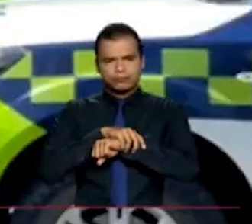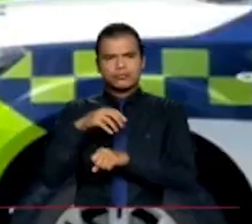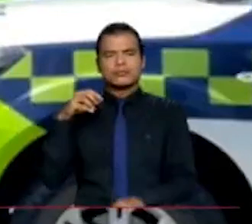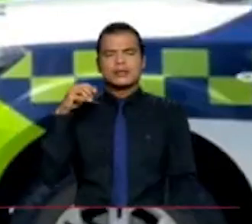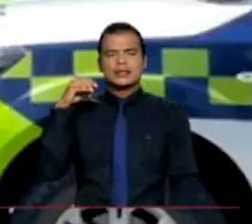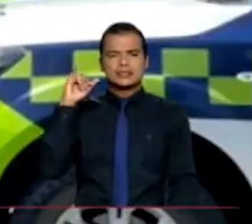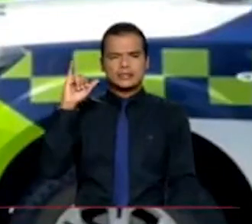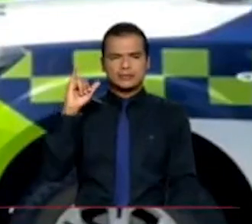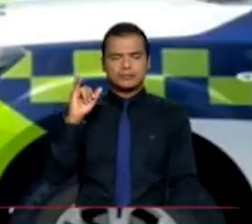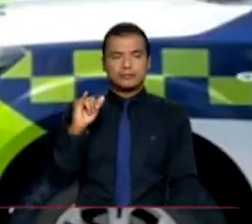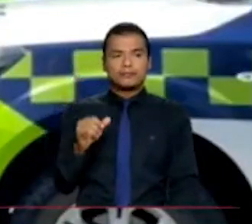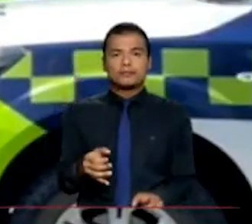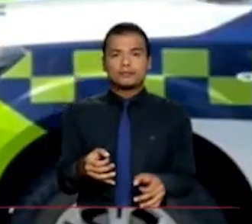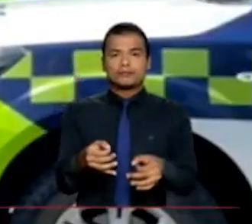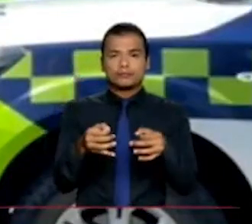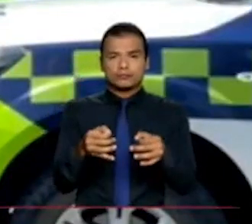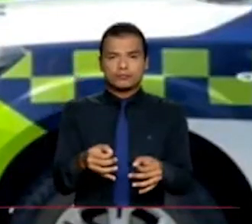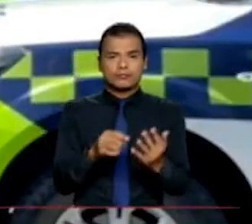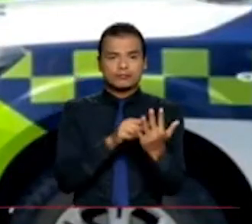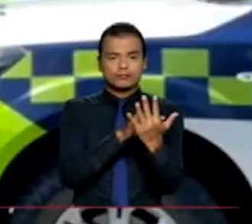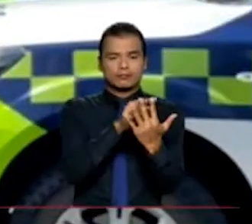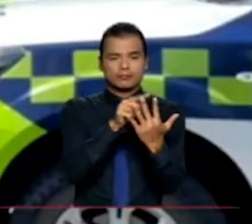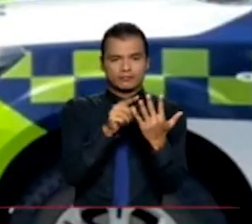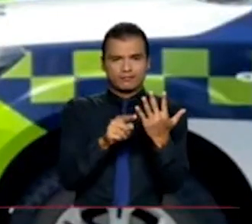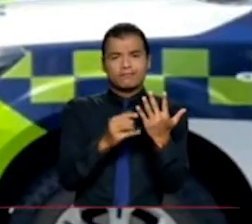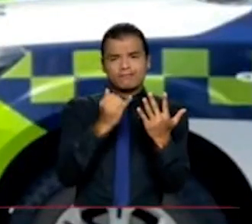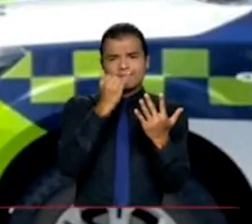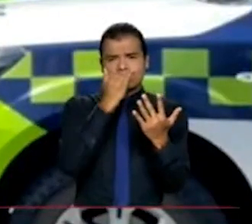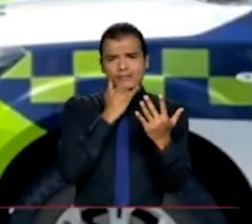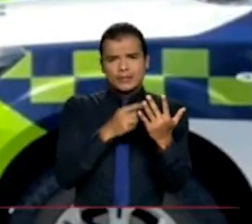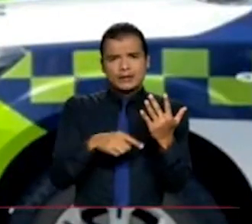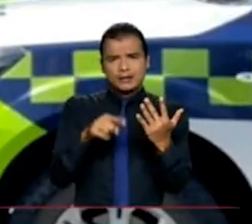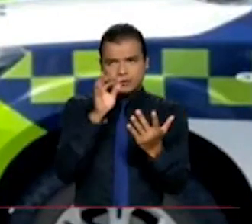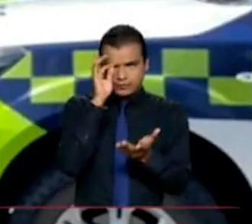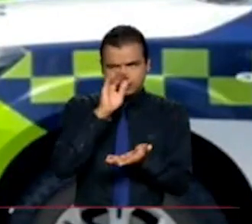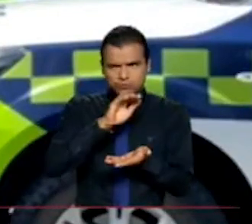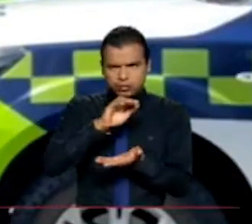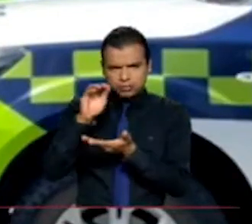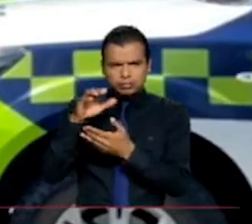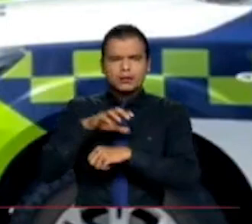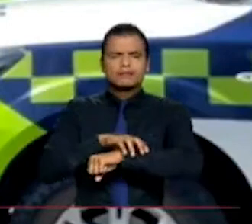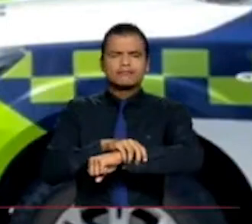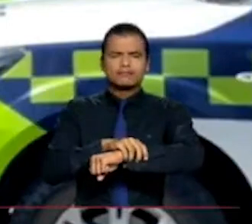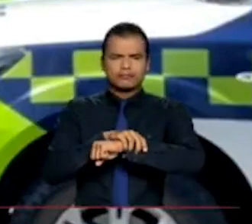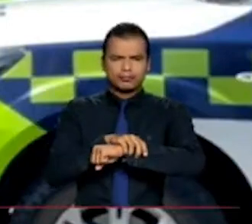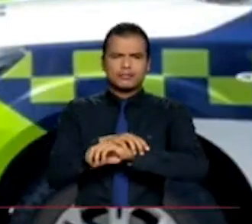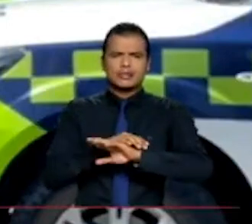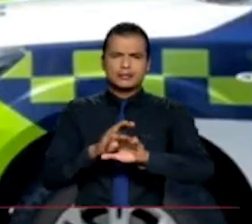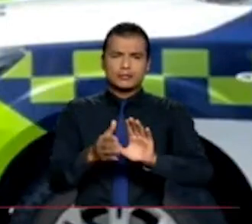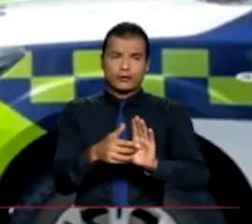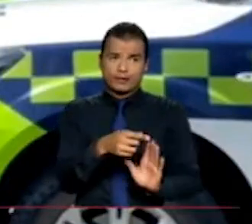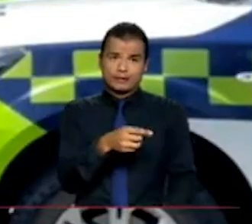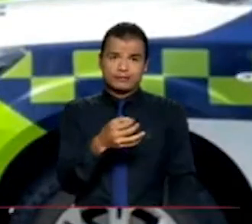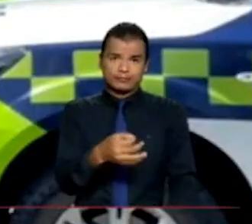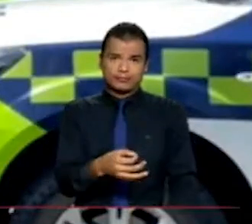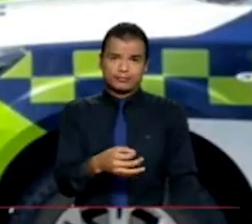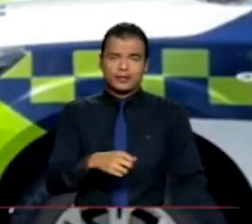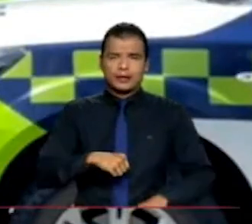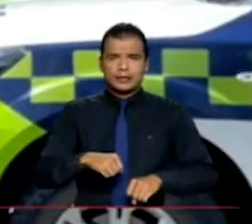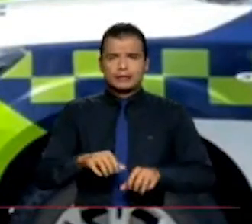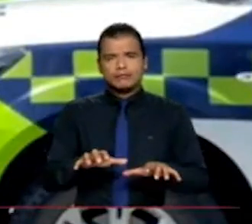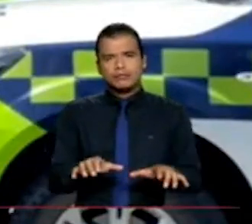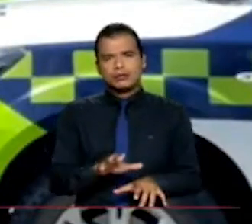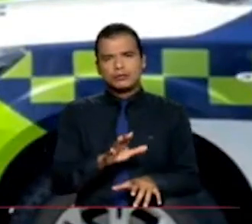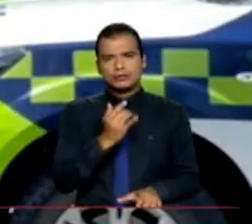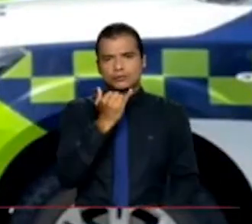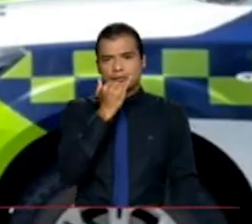Durante estos operativos fueron capturados 5 personas en flagrancia por los delitos de tráfico y porte de estupefacientes, a los cuales se fueron inmovilizados 3 vehículos